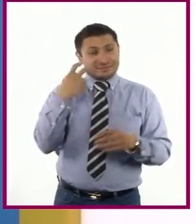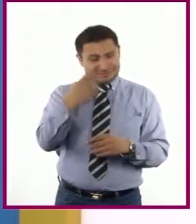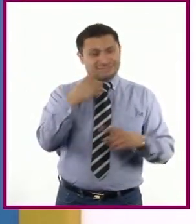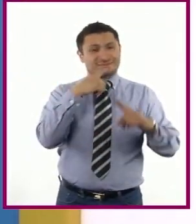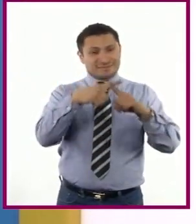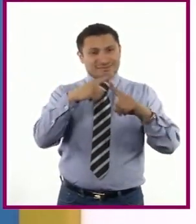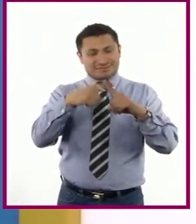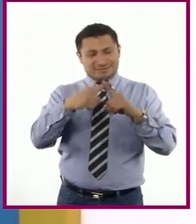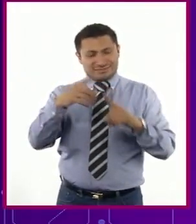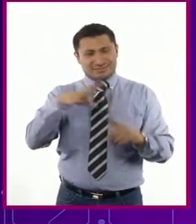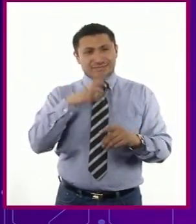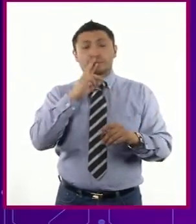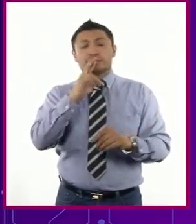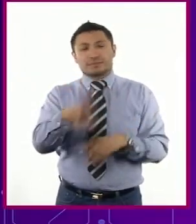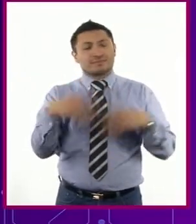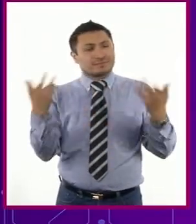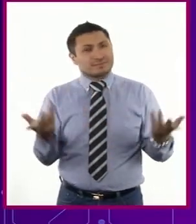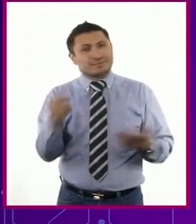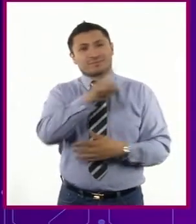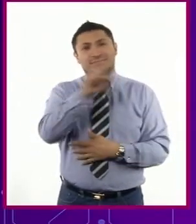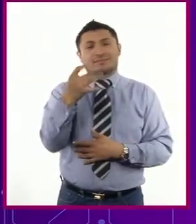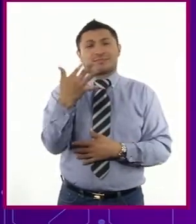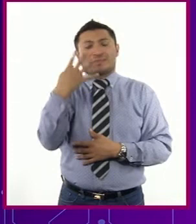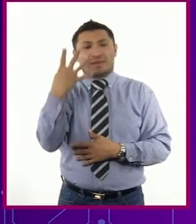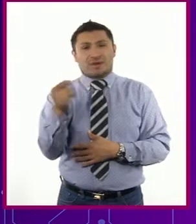multiplicación se obtienen